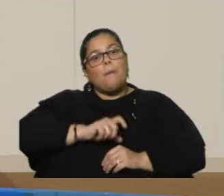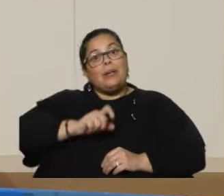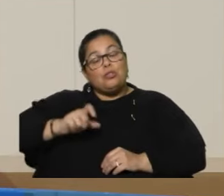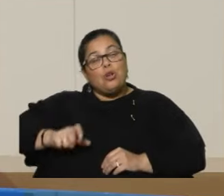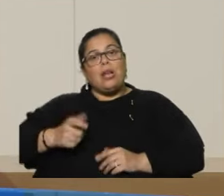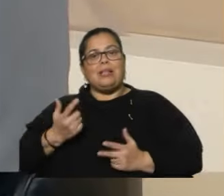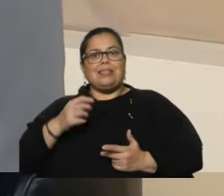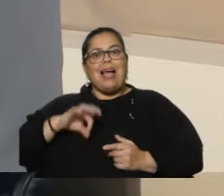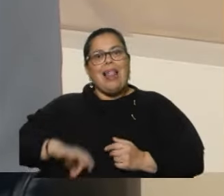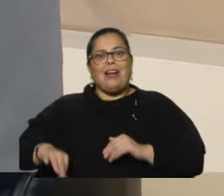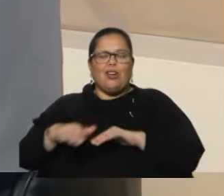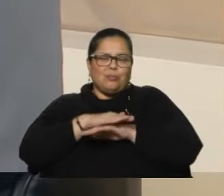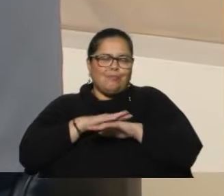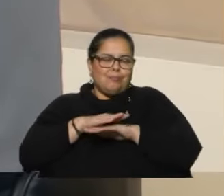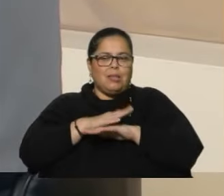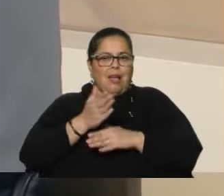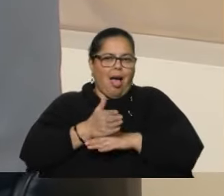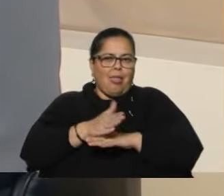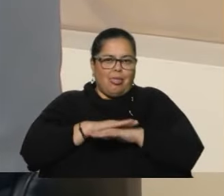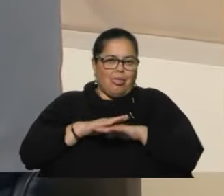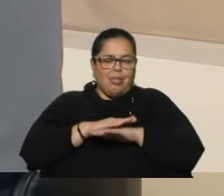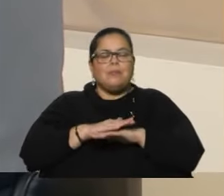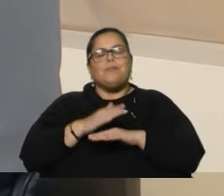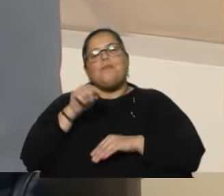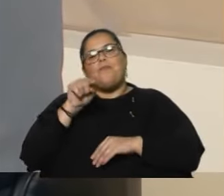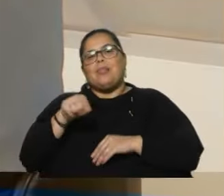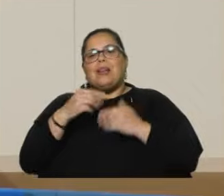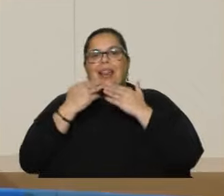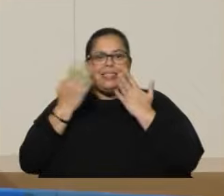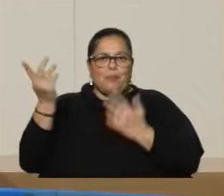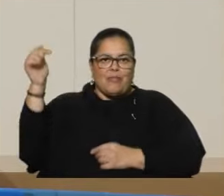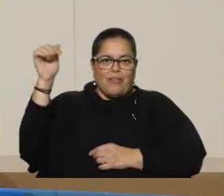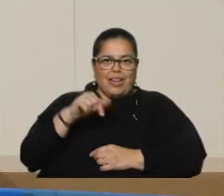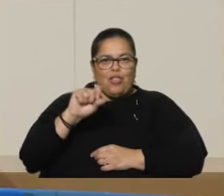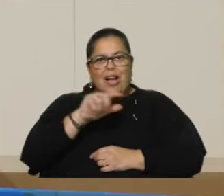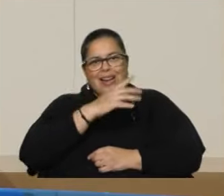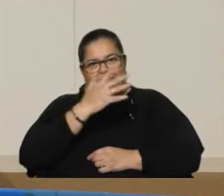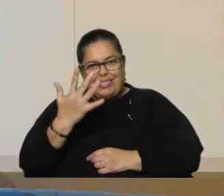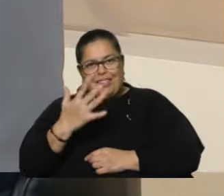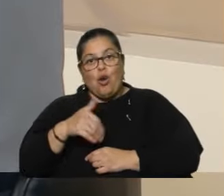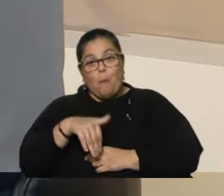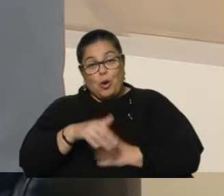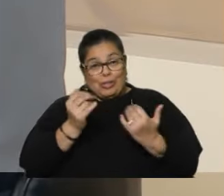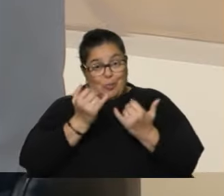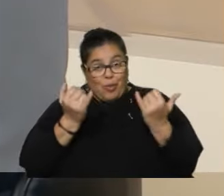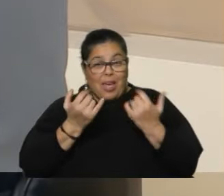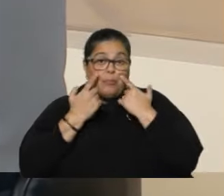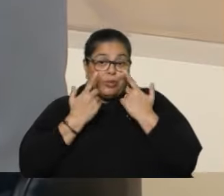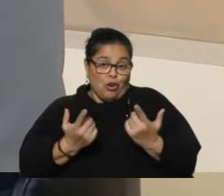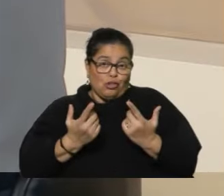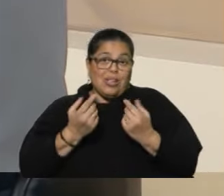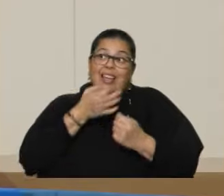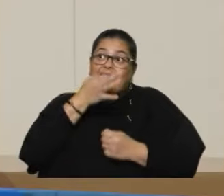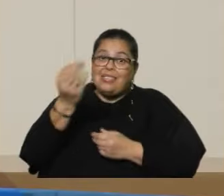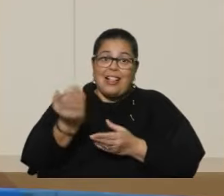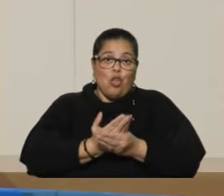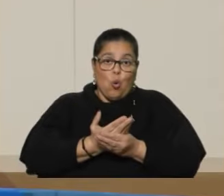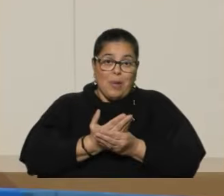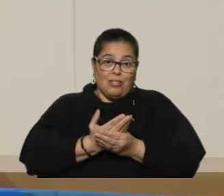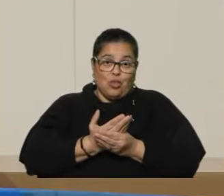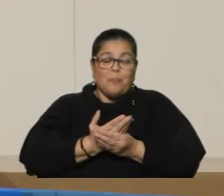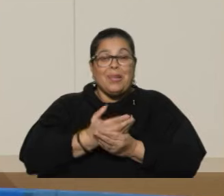medios bajos. Agustín Iturralde, gracias por haber venido acá al 5. En unos días conocemos entonces el documento final. Y bueno, estamos en estas